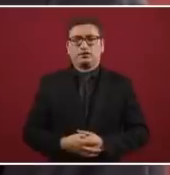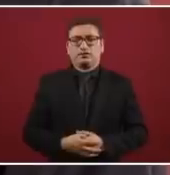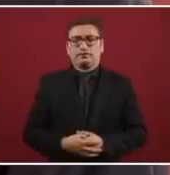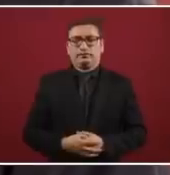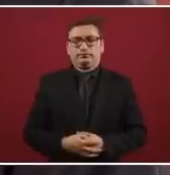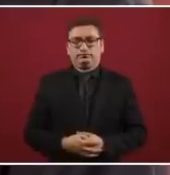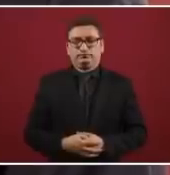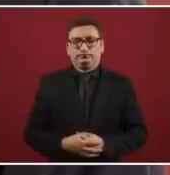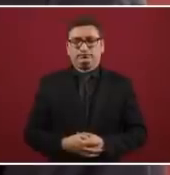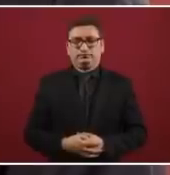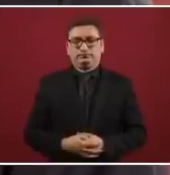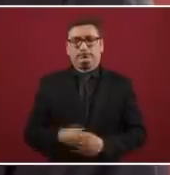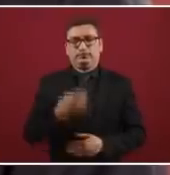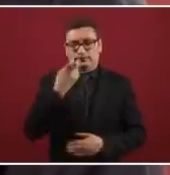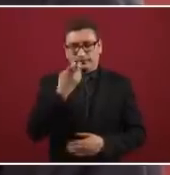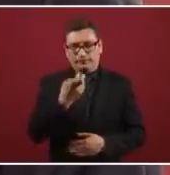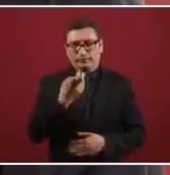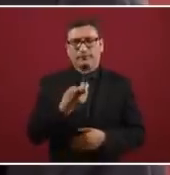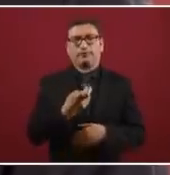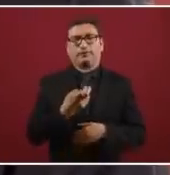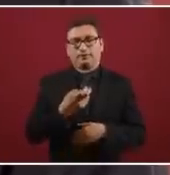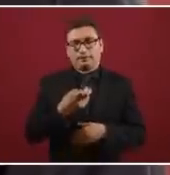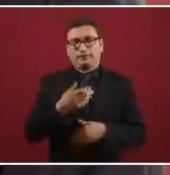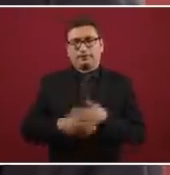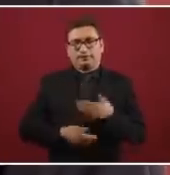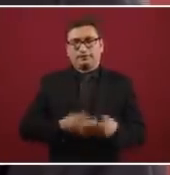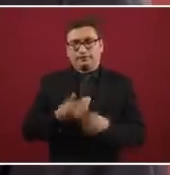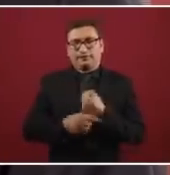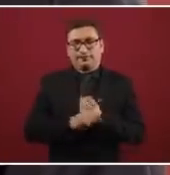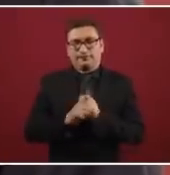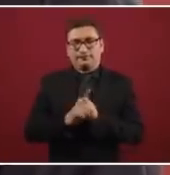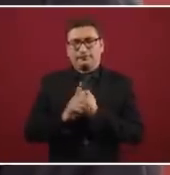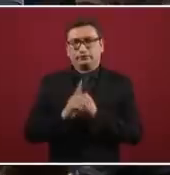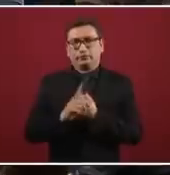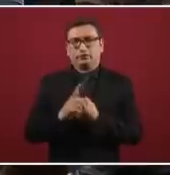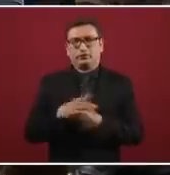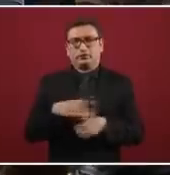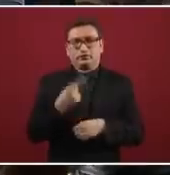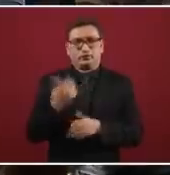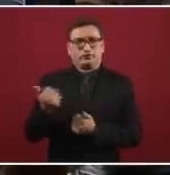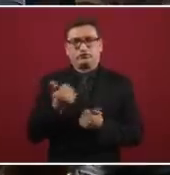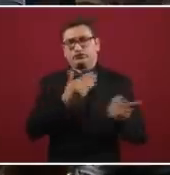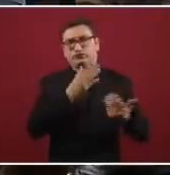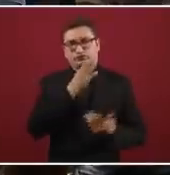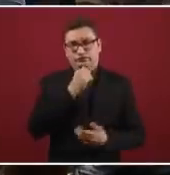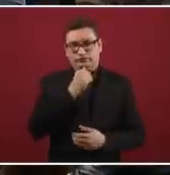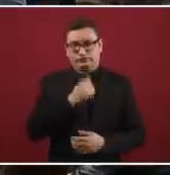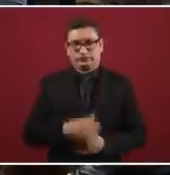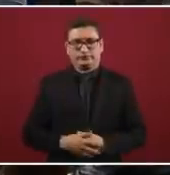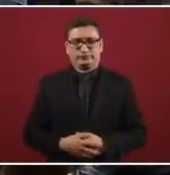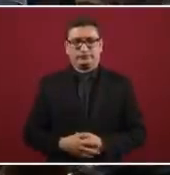estaba ocasionando el que no se procediera.